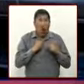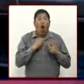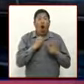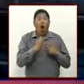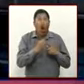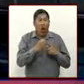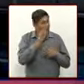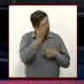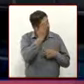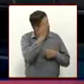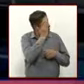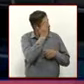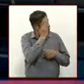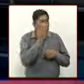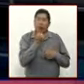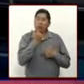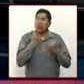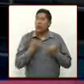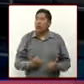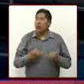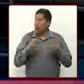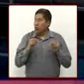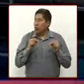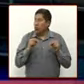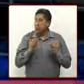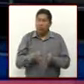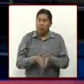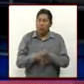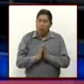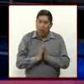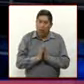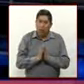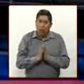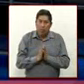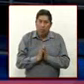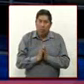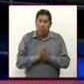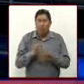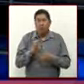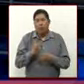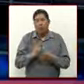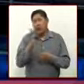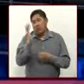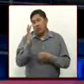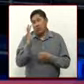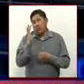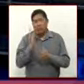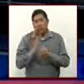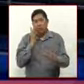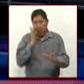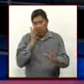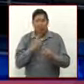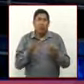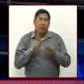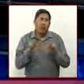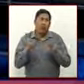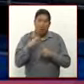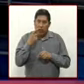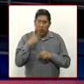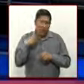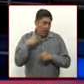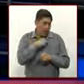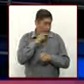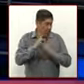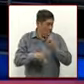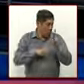el debido tiempo, es el caso de lo que ocurría hoy, no se solicita, entonces se genera un vacío y ahí vemos las filas. Pero le decimos a la